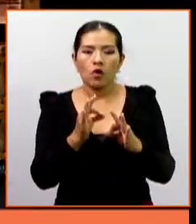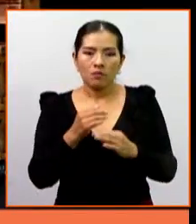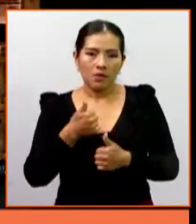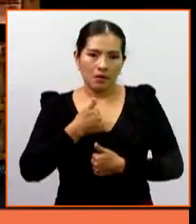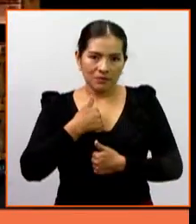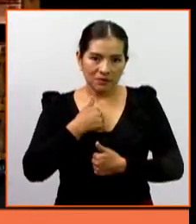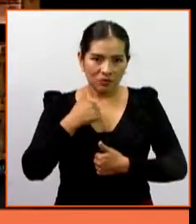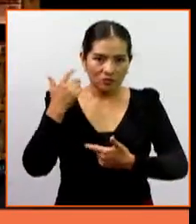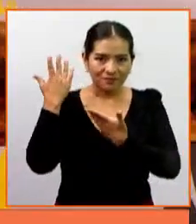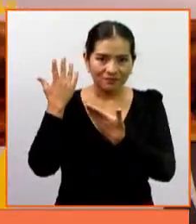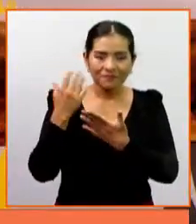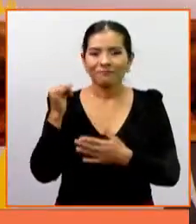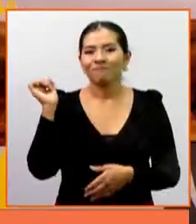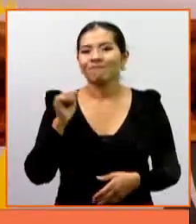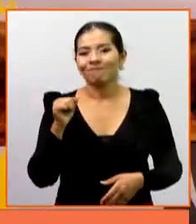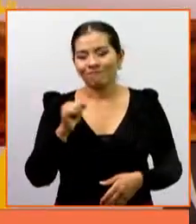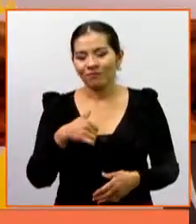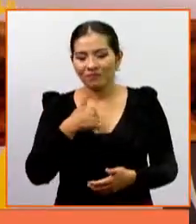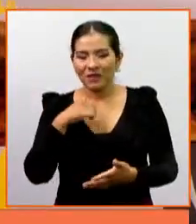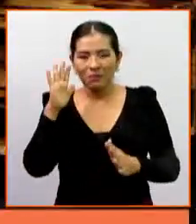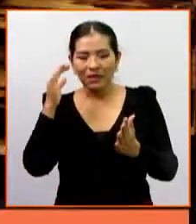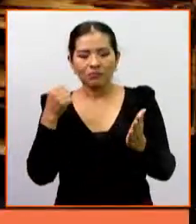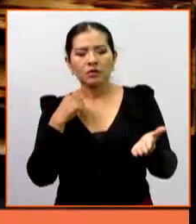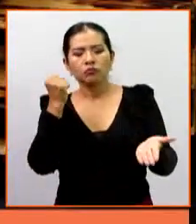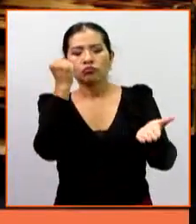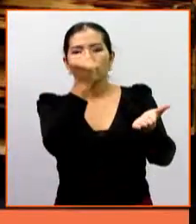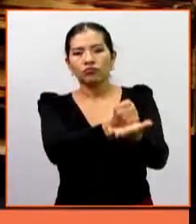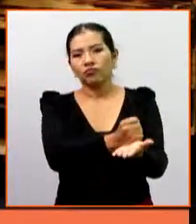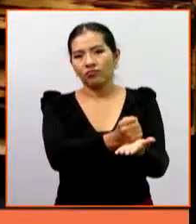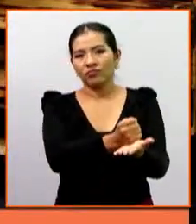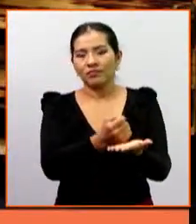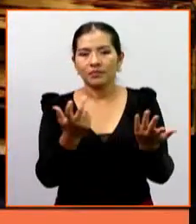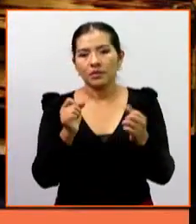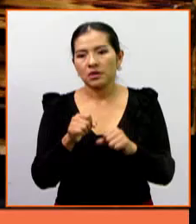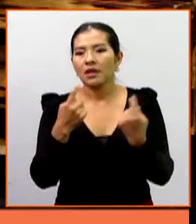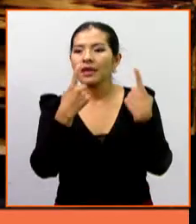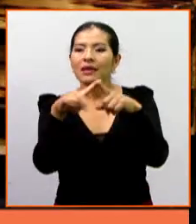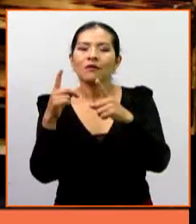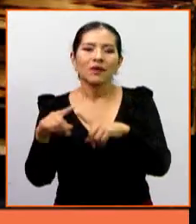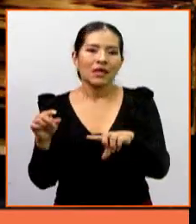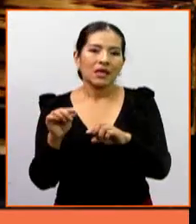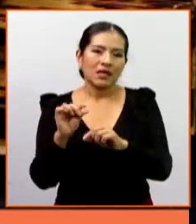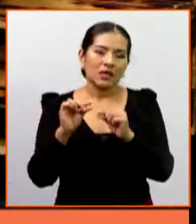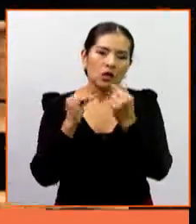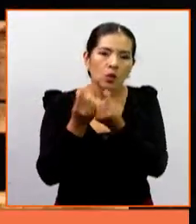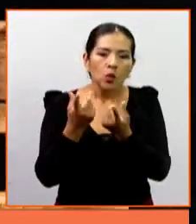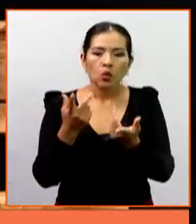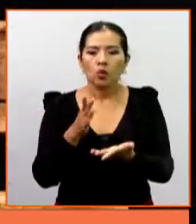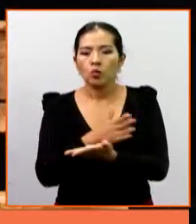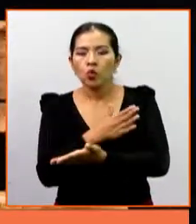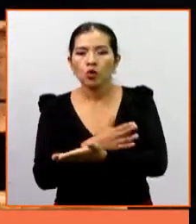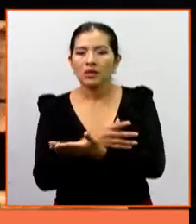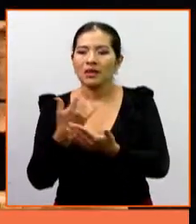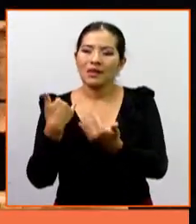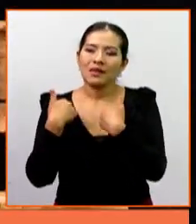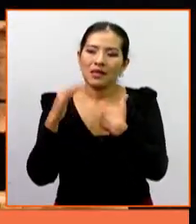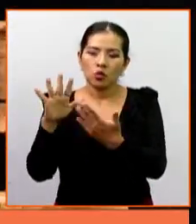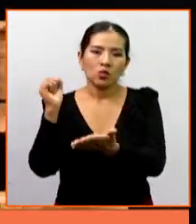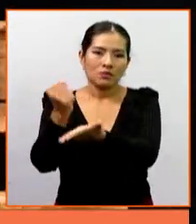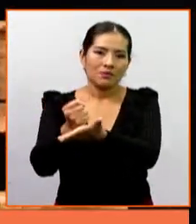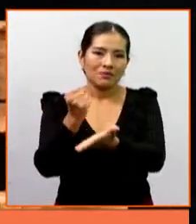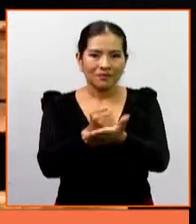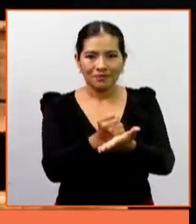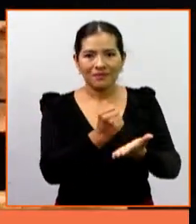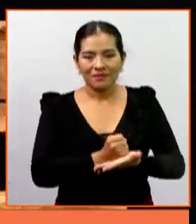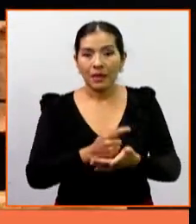puesto tu sello también. Obviamente cada músico, cada flamenco tiene su sello, ¿no? Pero siempre conservamos,